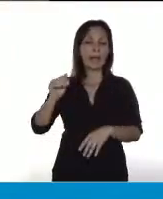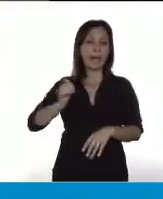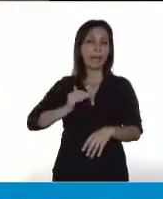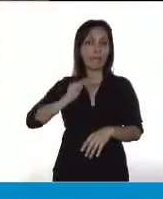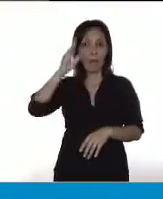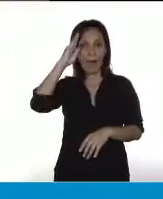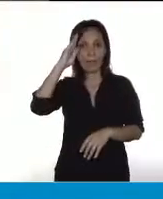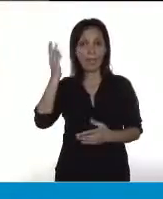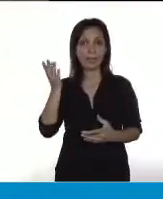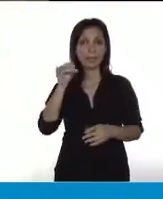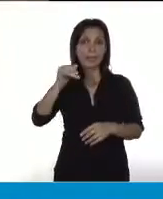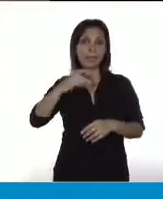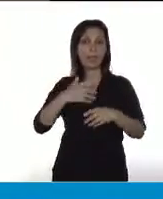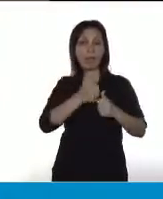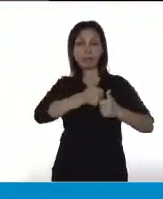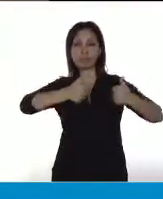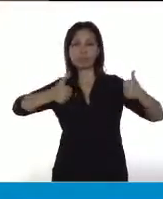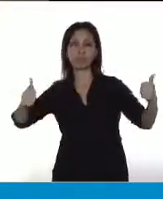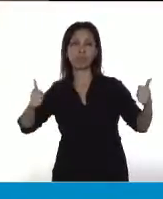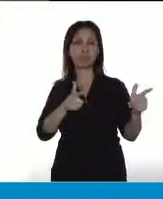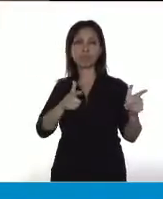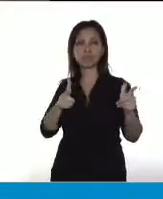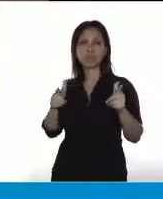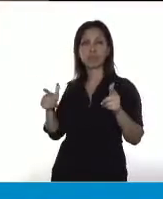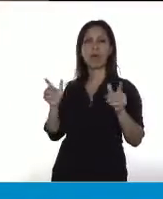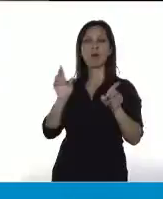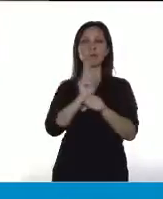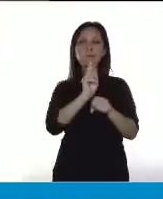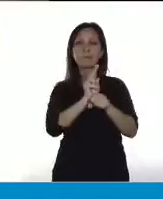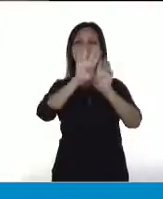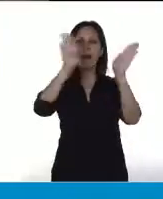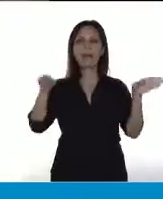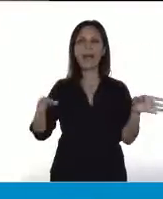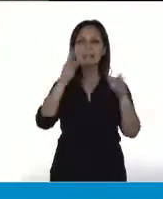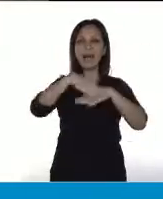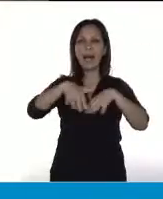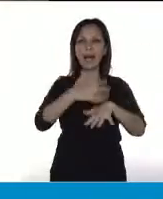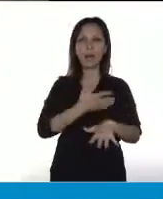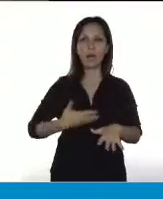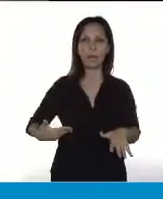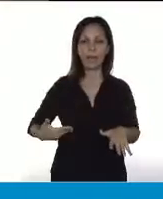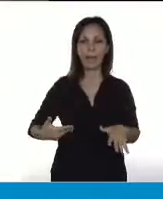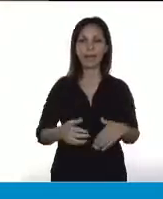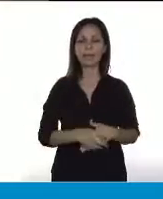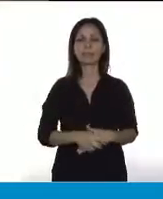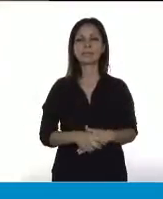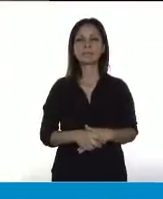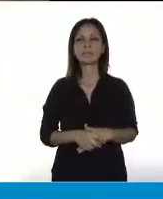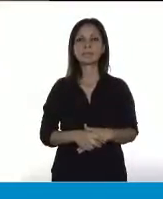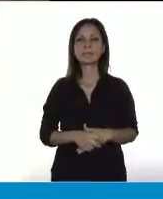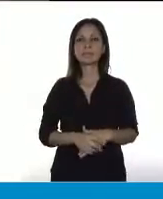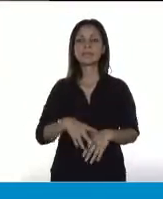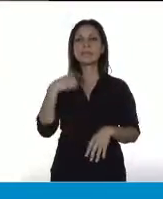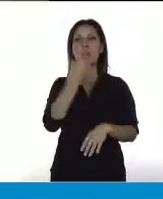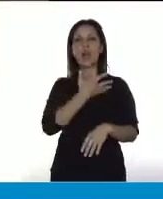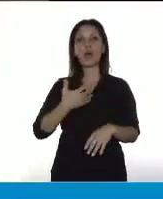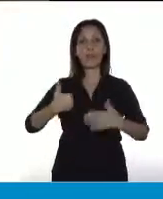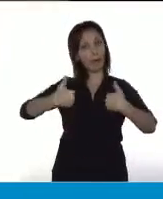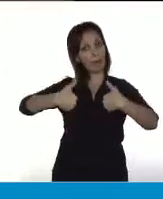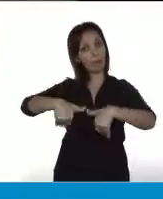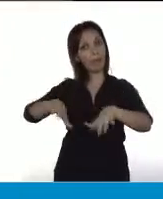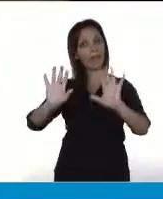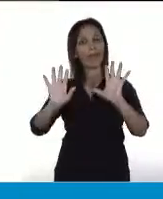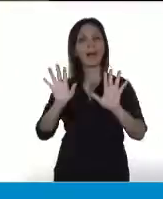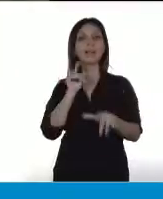punta de pistola la casa de gobierno, obviamente. Esto, al haber cedido el gobierno, es un